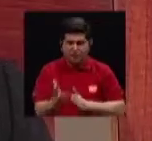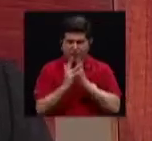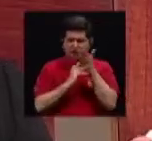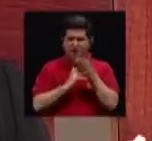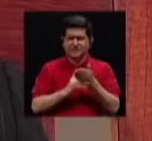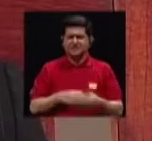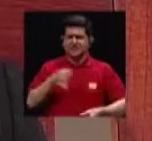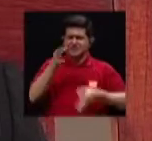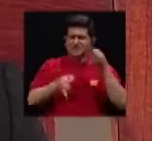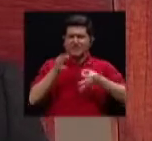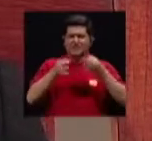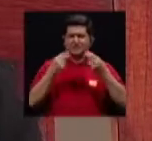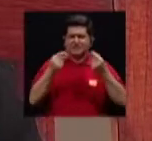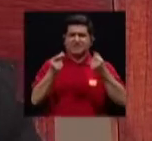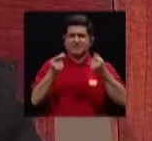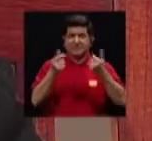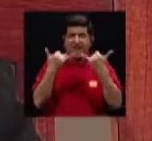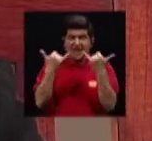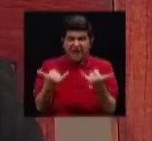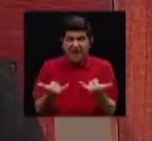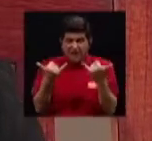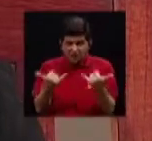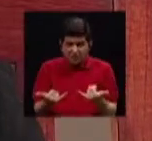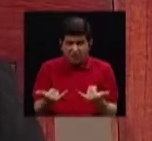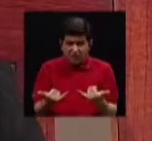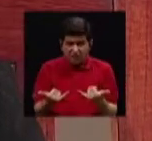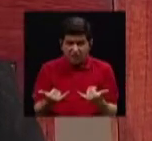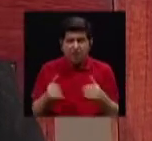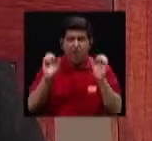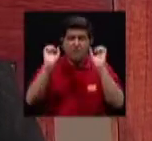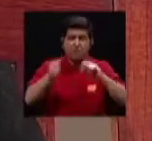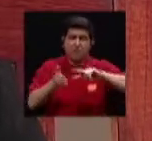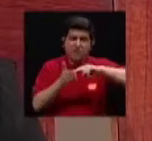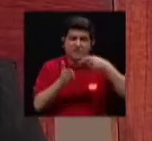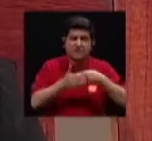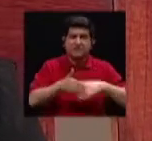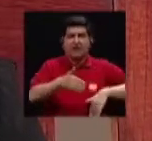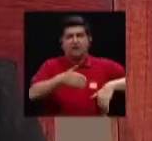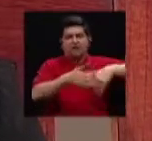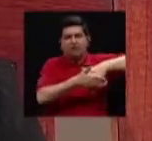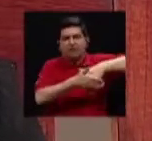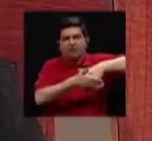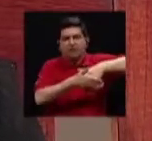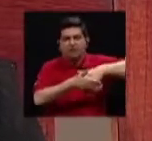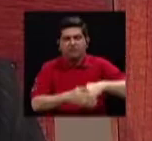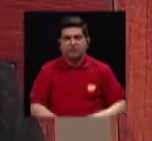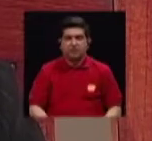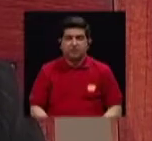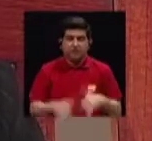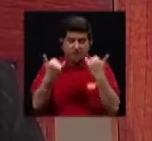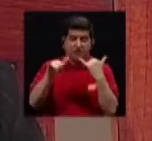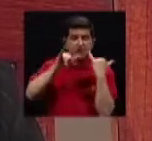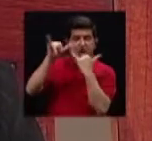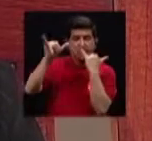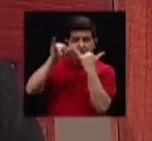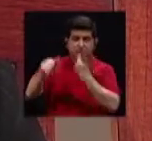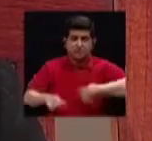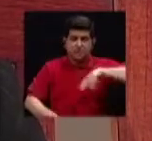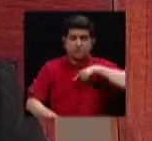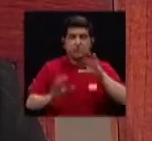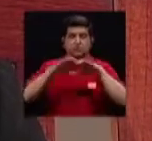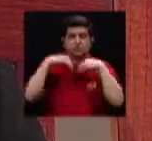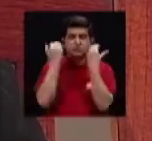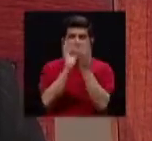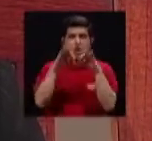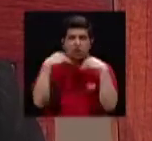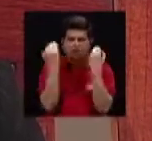justicia, en realidad ahora resulta que se puede convertir en una piedra de tropiezo, y así lo hemos denunciado ante la Comisión de Familia. ¿Por